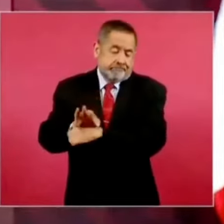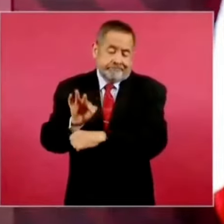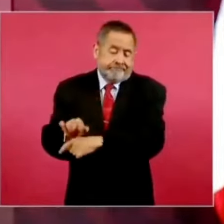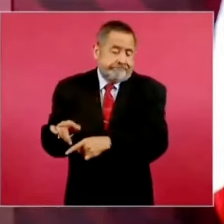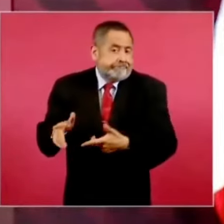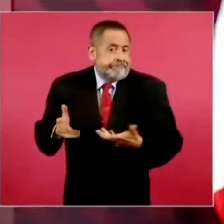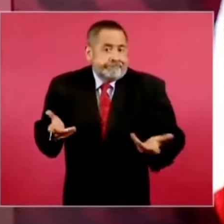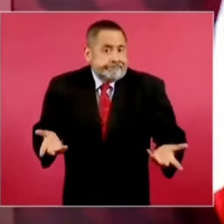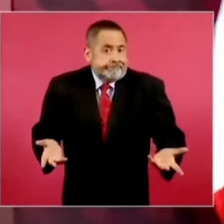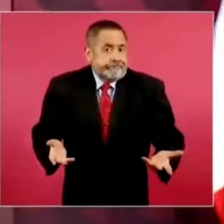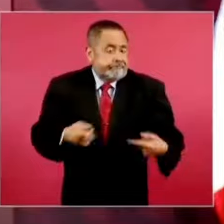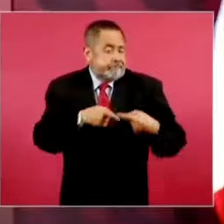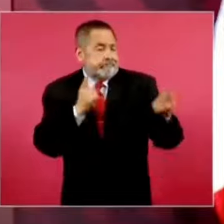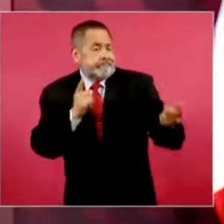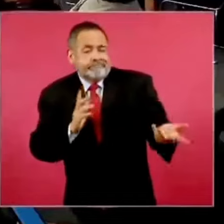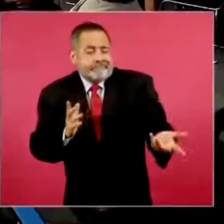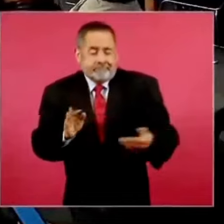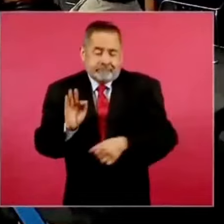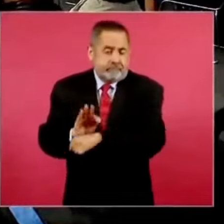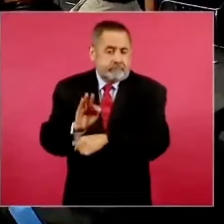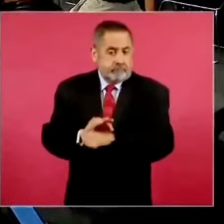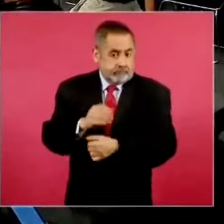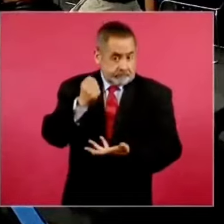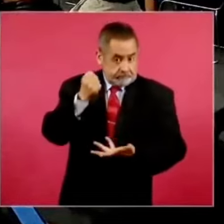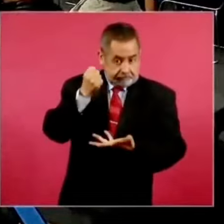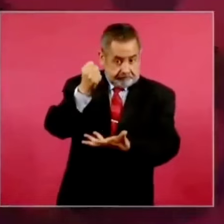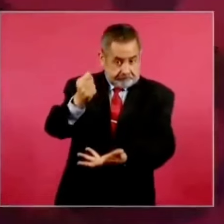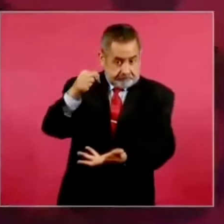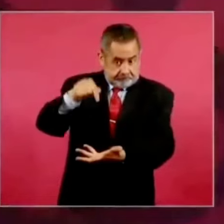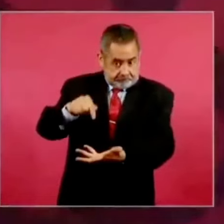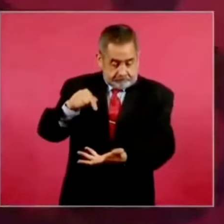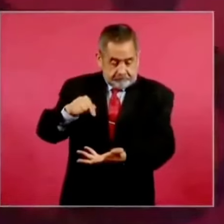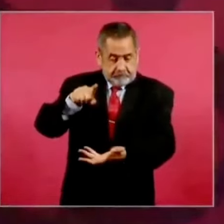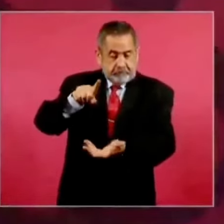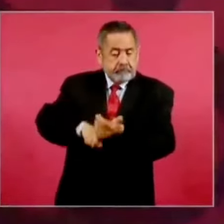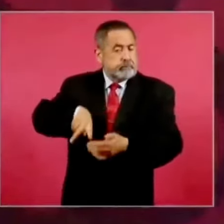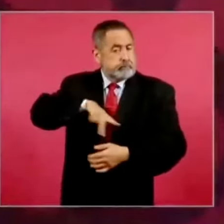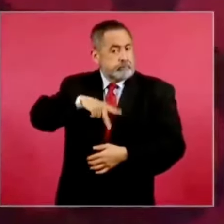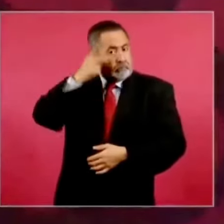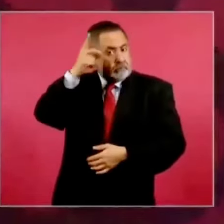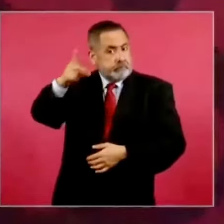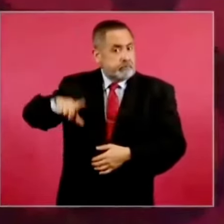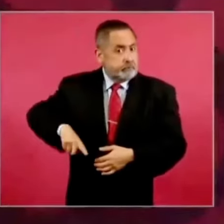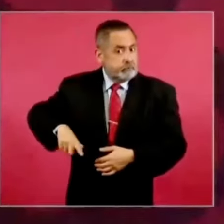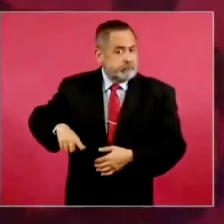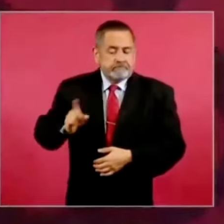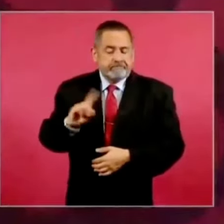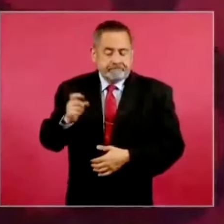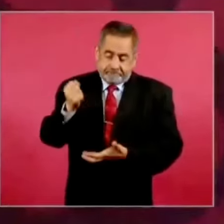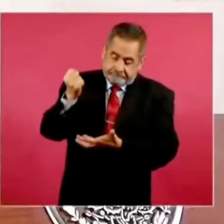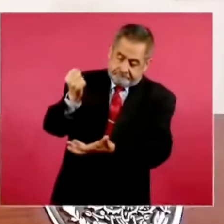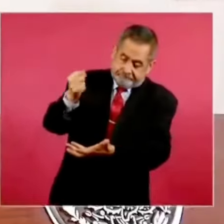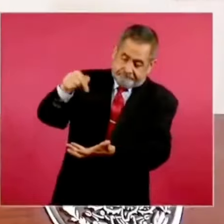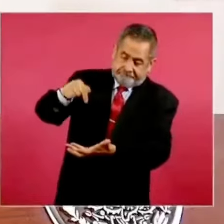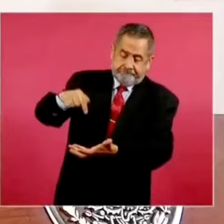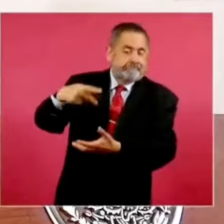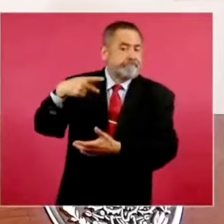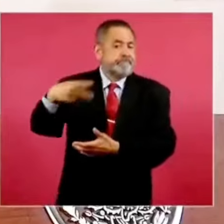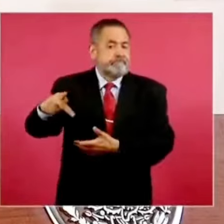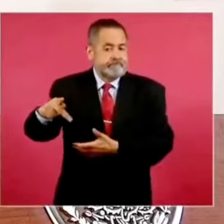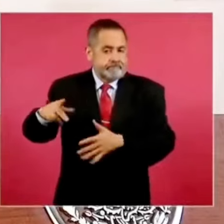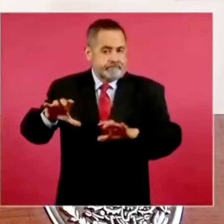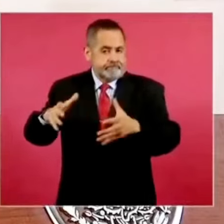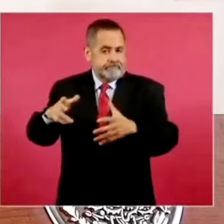¿sí? Porque el presupuesto no es dinero del gobierno, es dinero del pueblo.